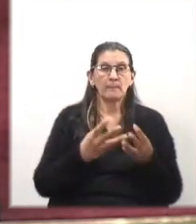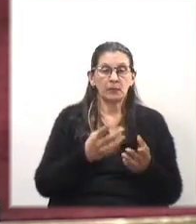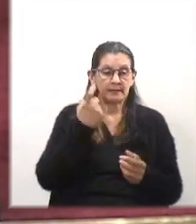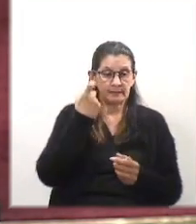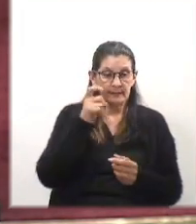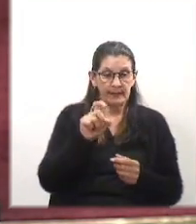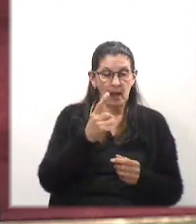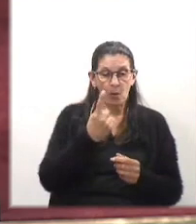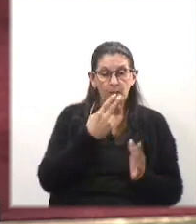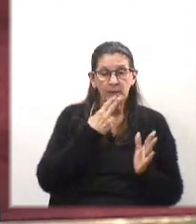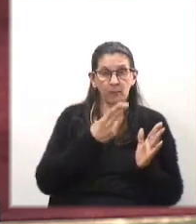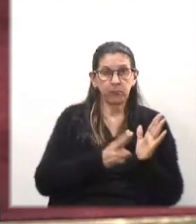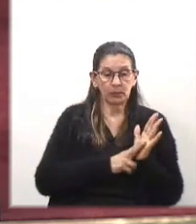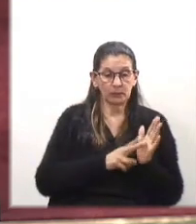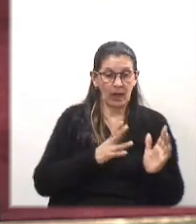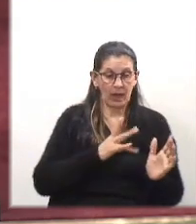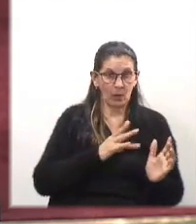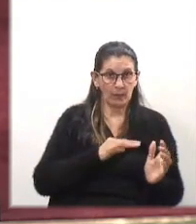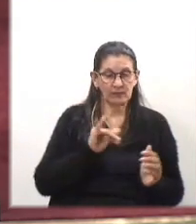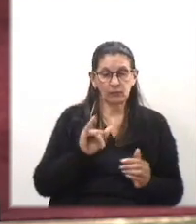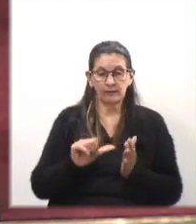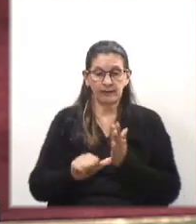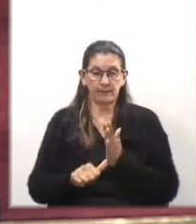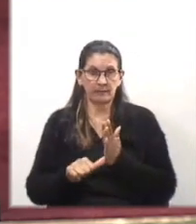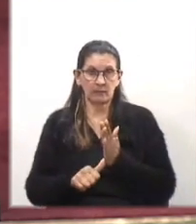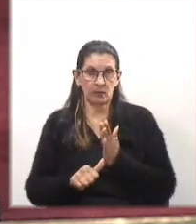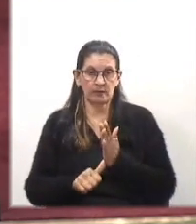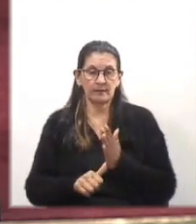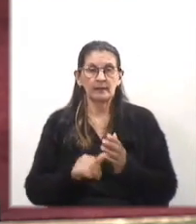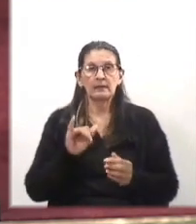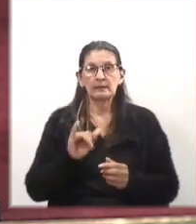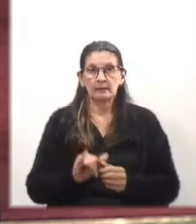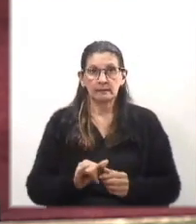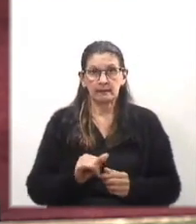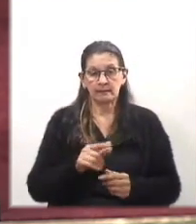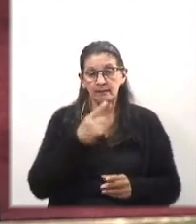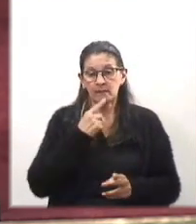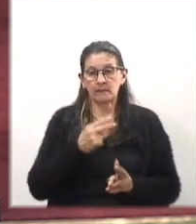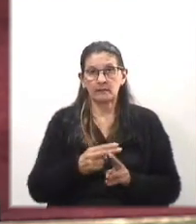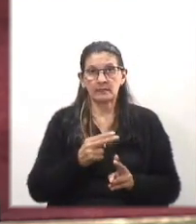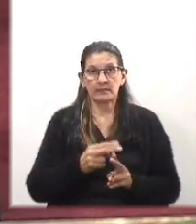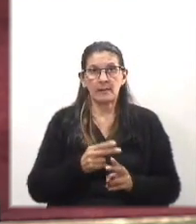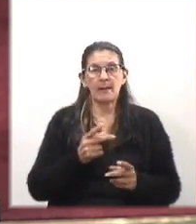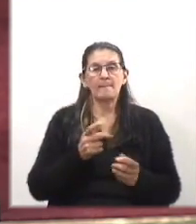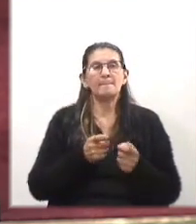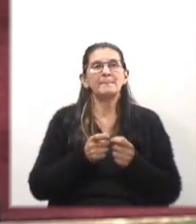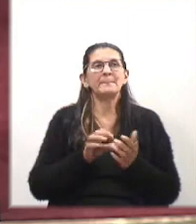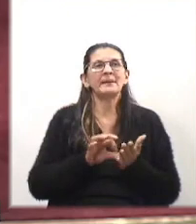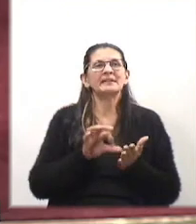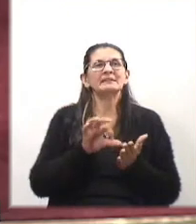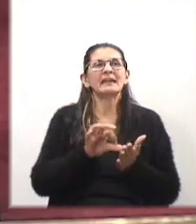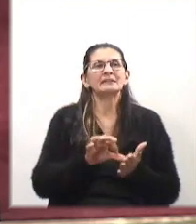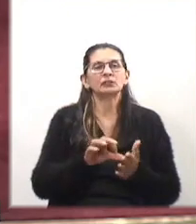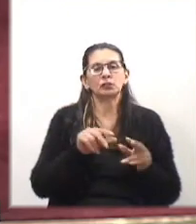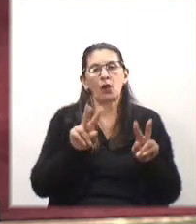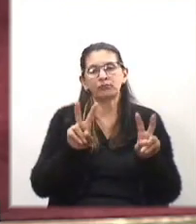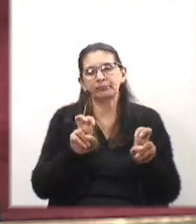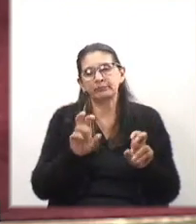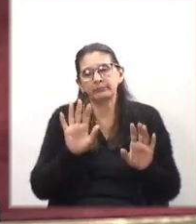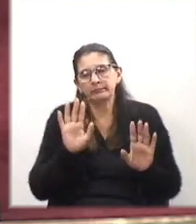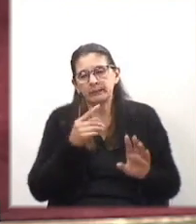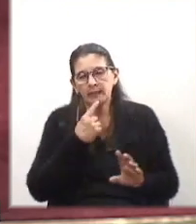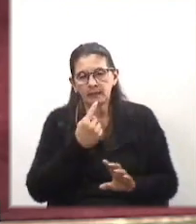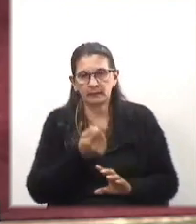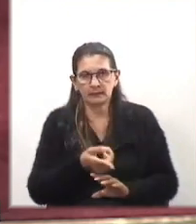crea un impuesto a las jubilaciones y pensiones. Si bien se lo denomina prestación de carácter pecuniario a favor